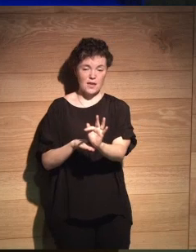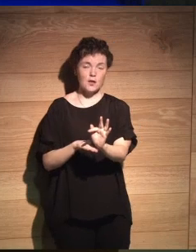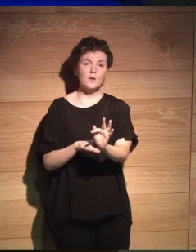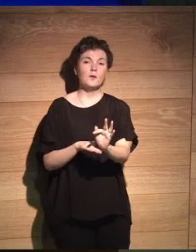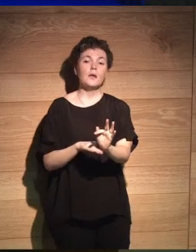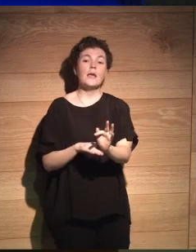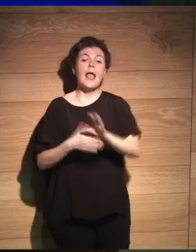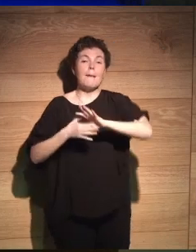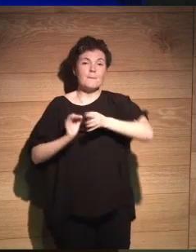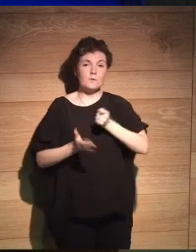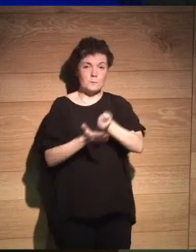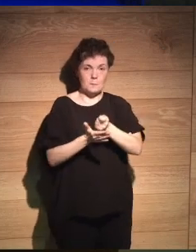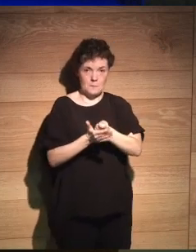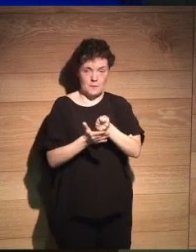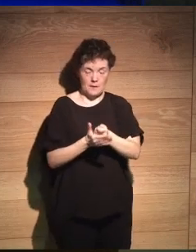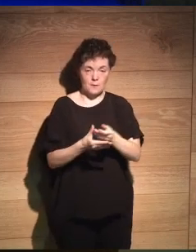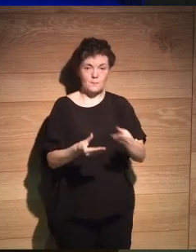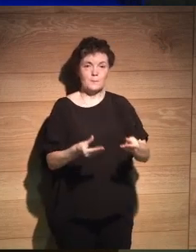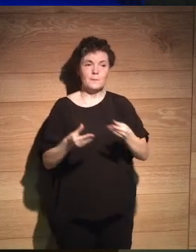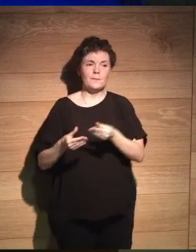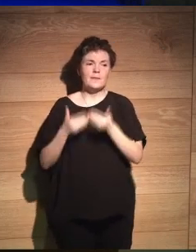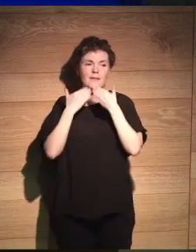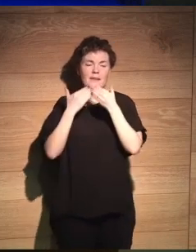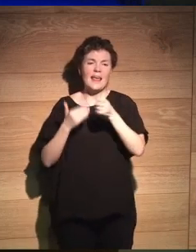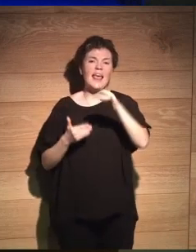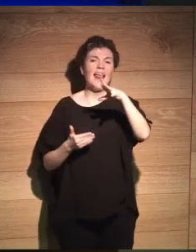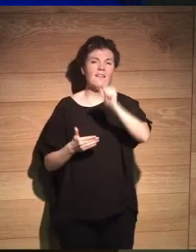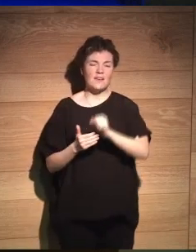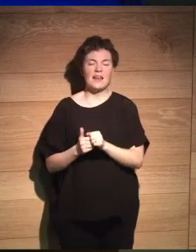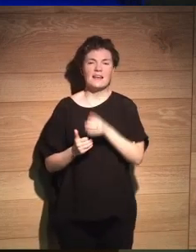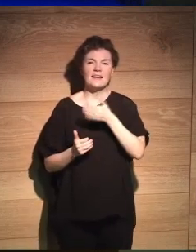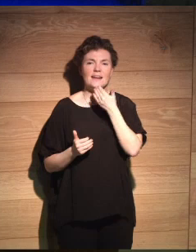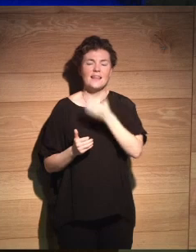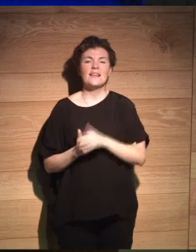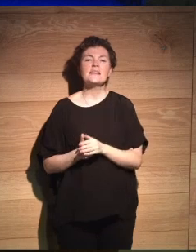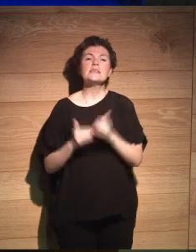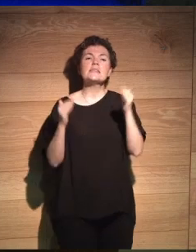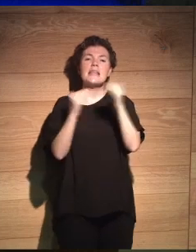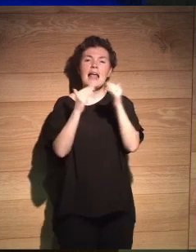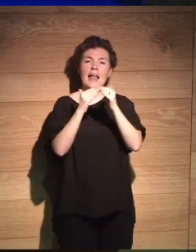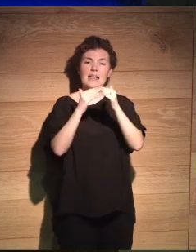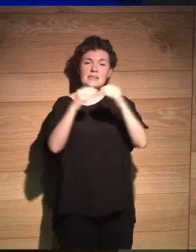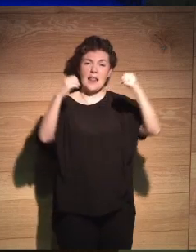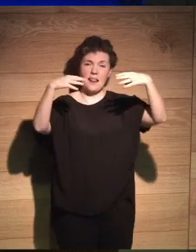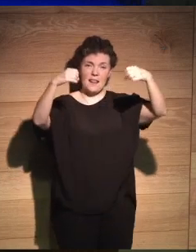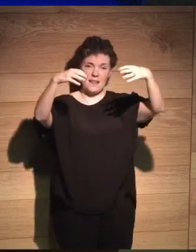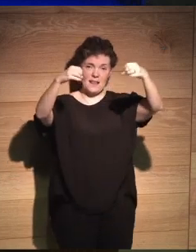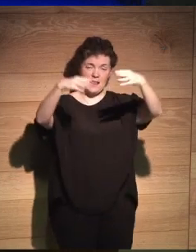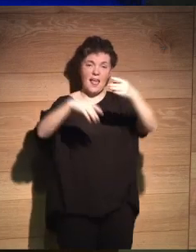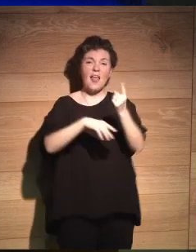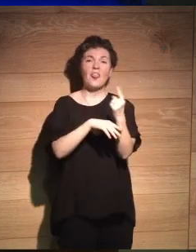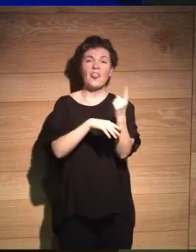por unos amigos, incluyendo Elvira. Gracias. La casa se iluminaba de lámparas de